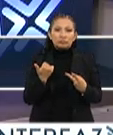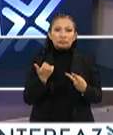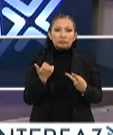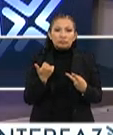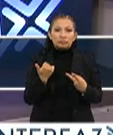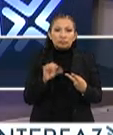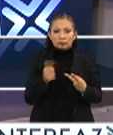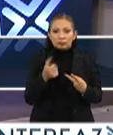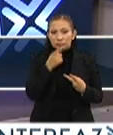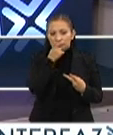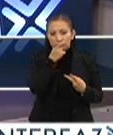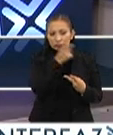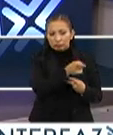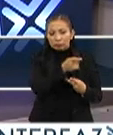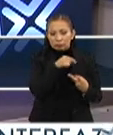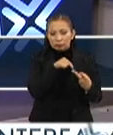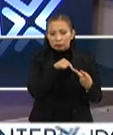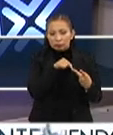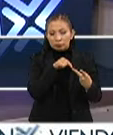nos dijeron que